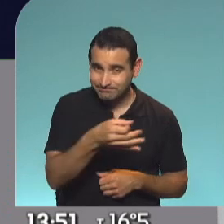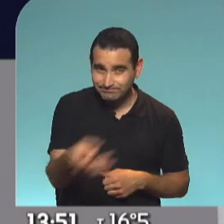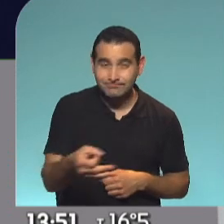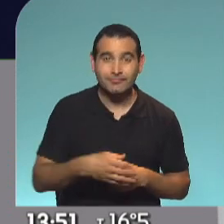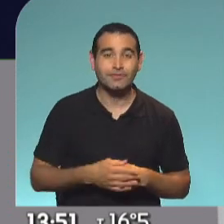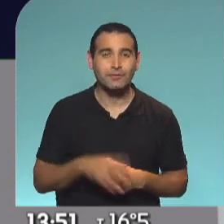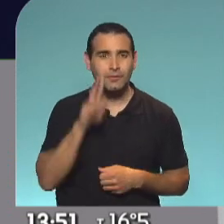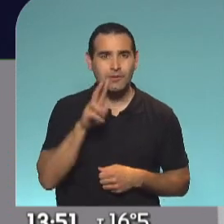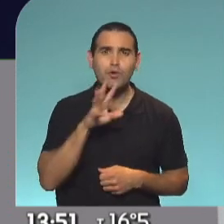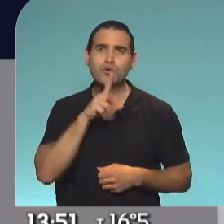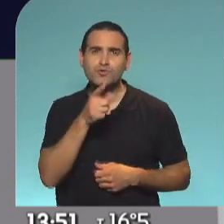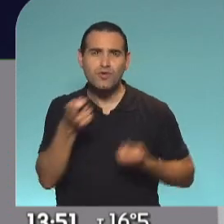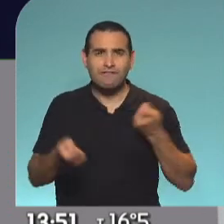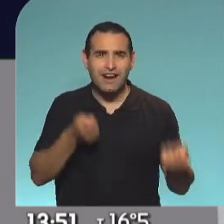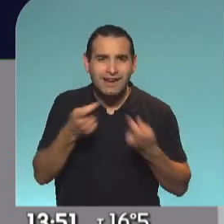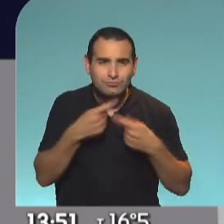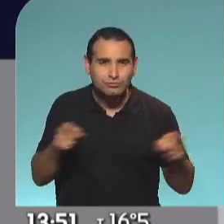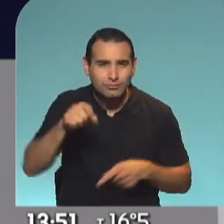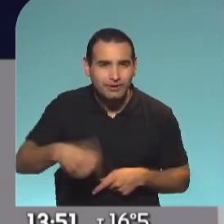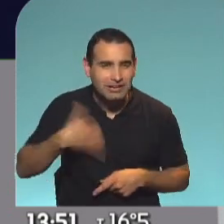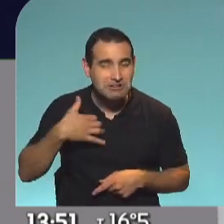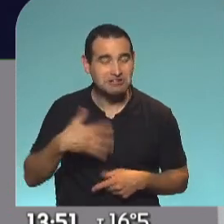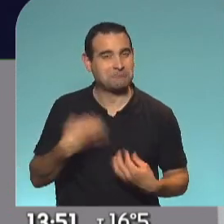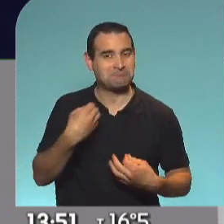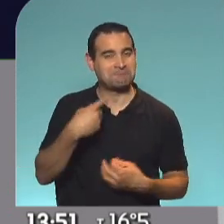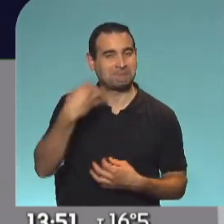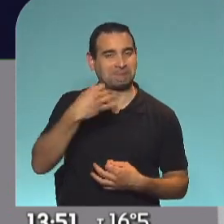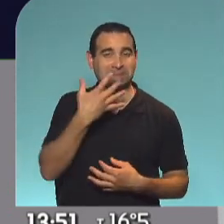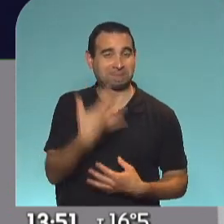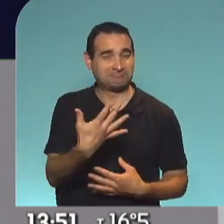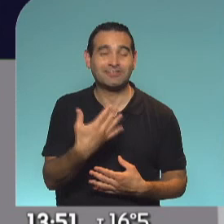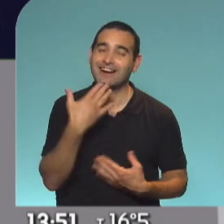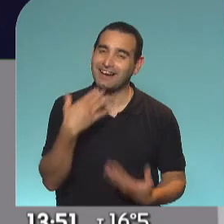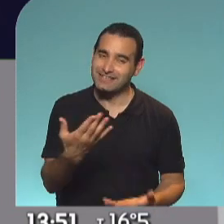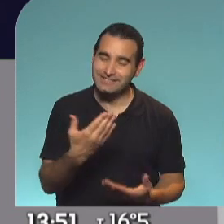a las rusas y a los rusos bailando Gilda realmente es fabuloso. Gracias por